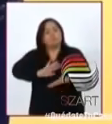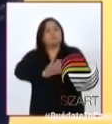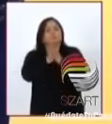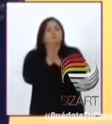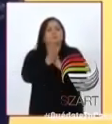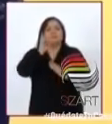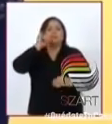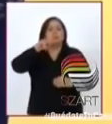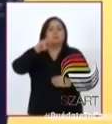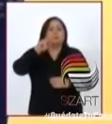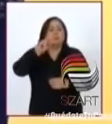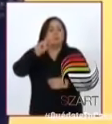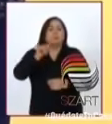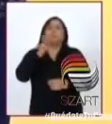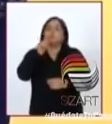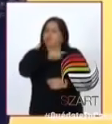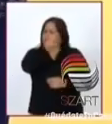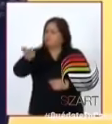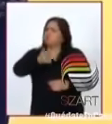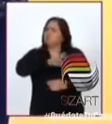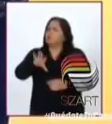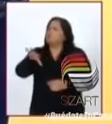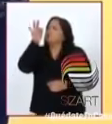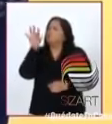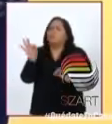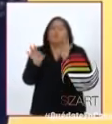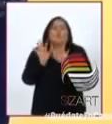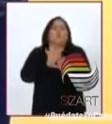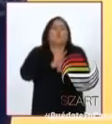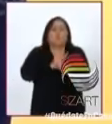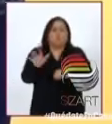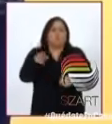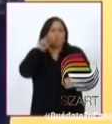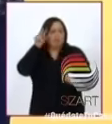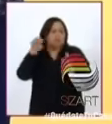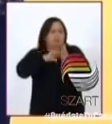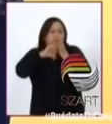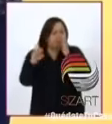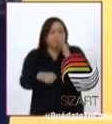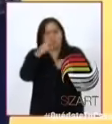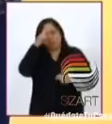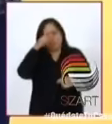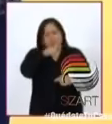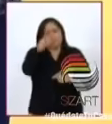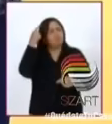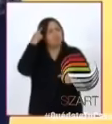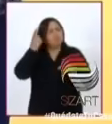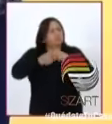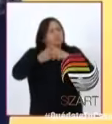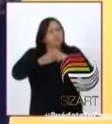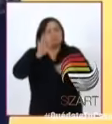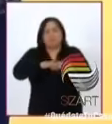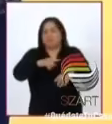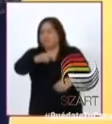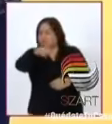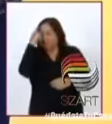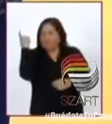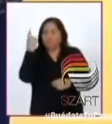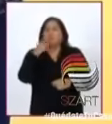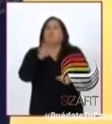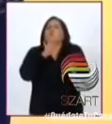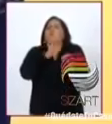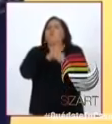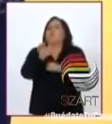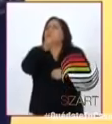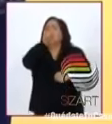en impropia. Ustedes pueden seleccionar alguna de estas representaciones para que sus cálculos sean más fáciles. ¿Con cuál